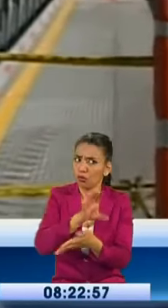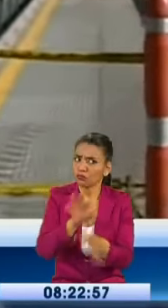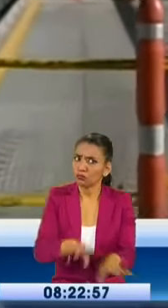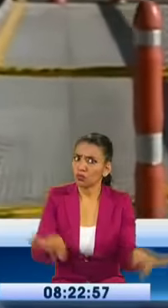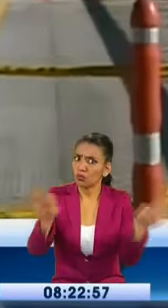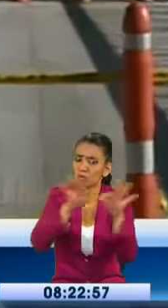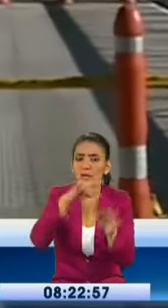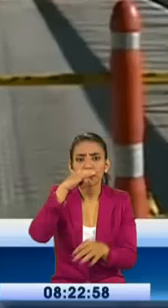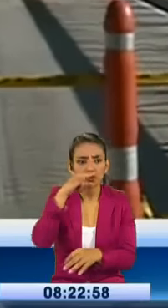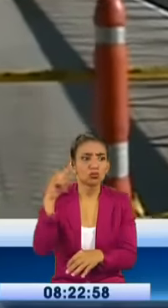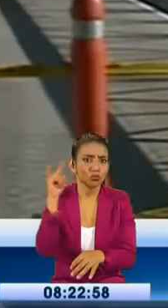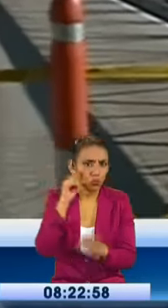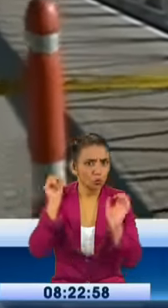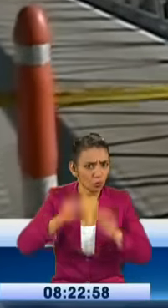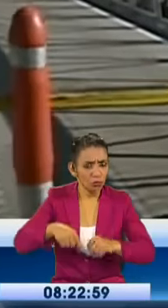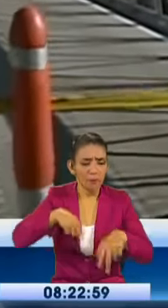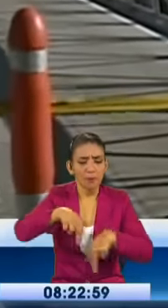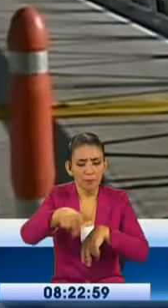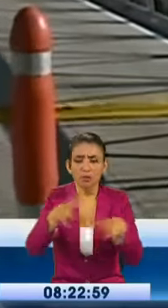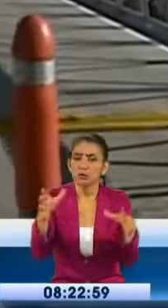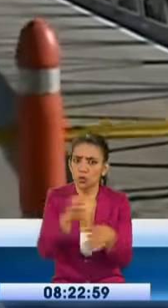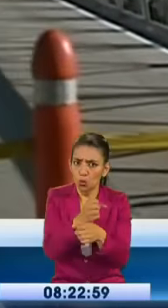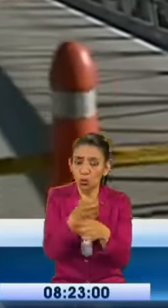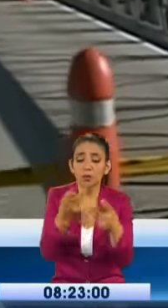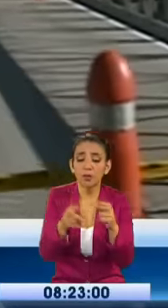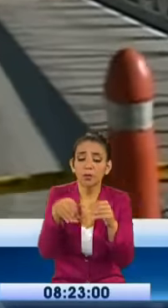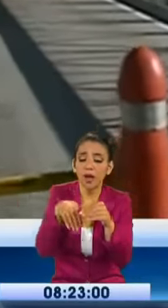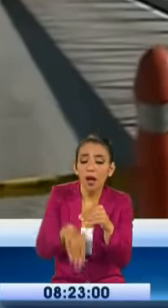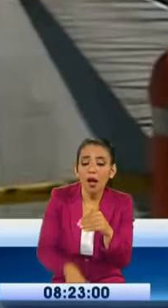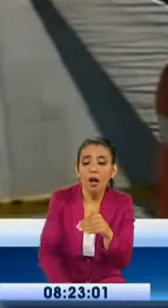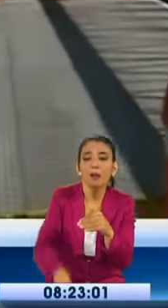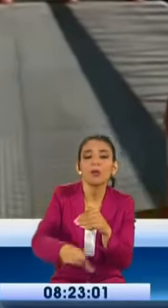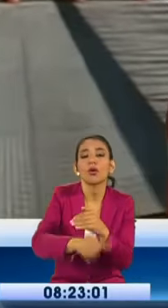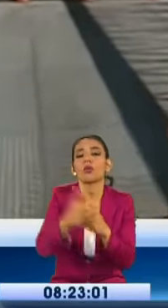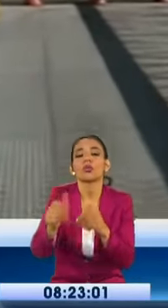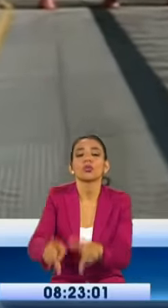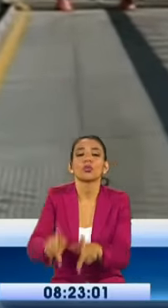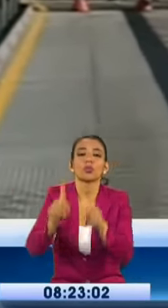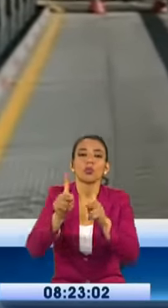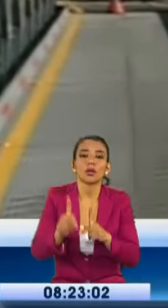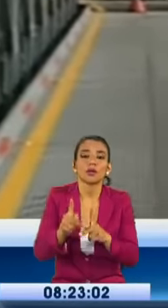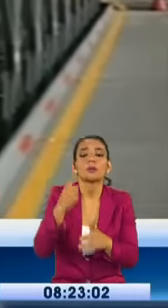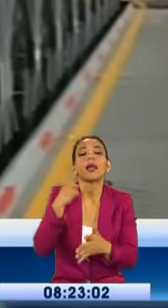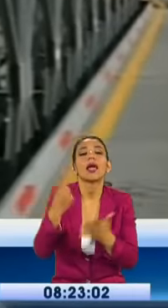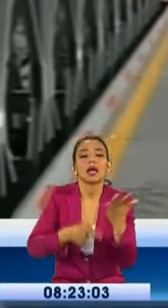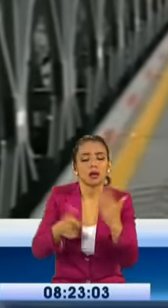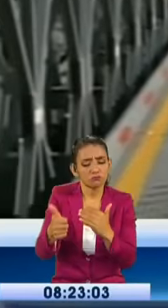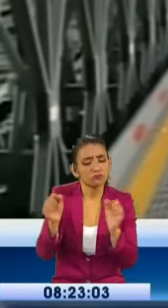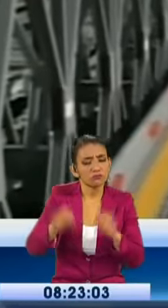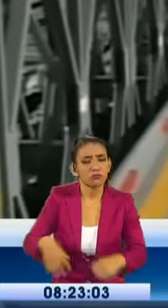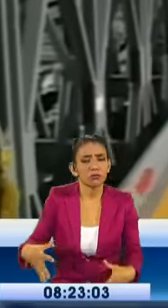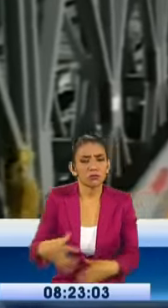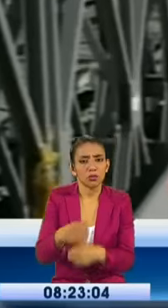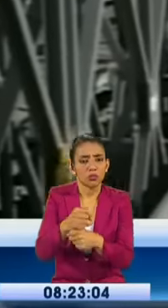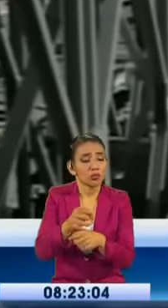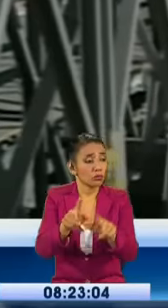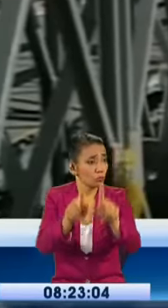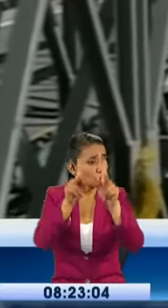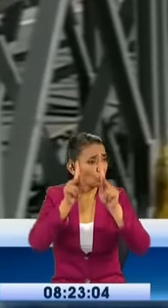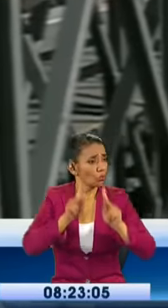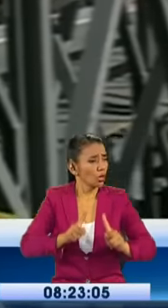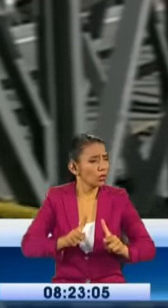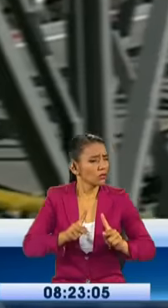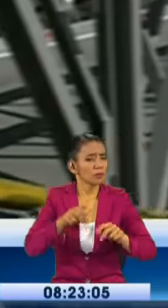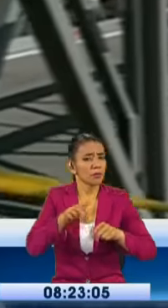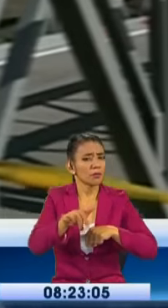niños que crucen seguros, y también en la parte baja de esta quebrada, otro puente peatonal para el cruce seguro de nuestros ciudadanos. ¿Estos puentes